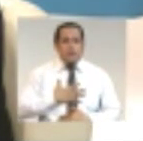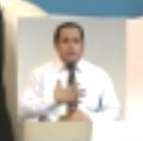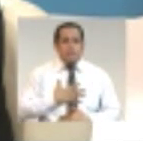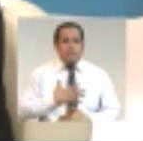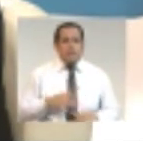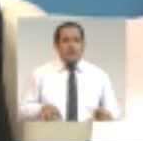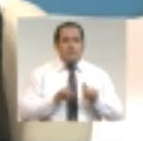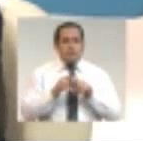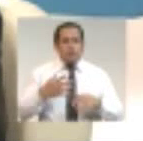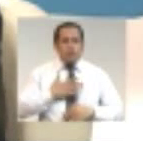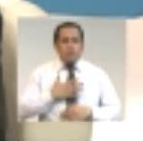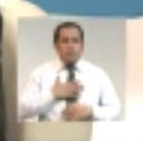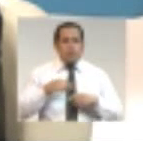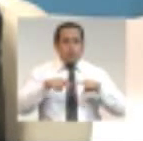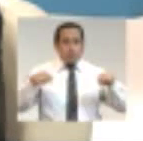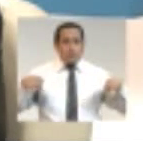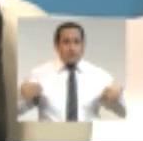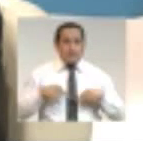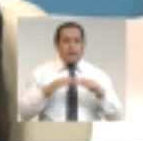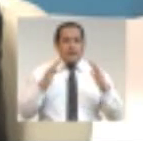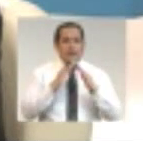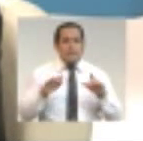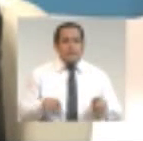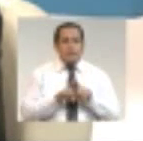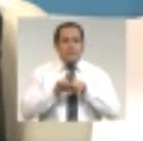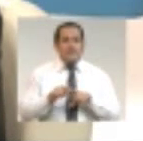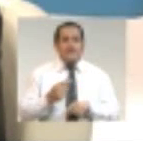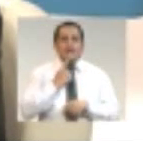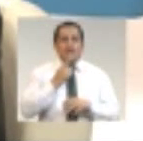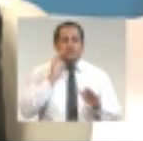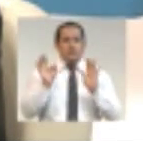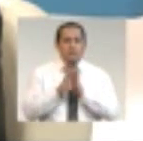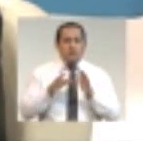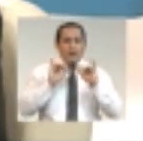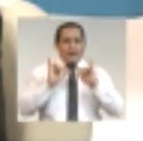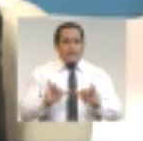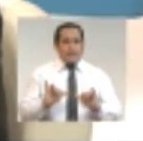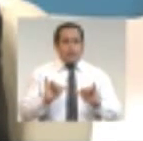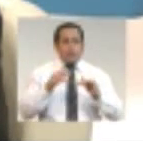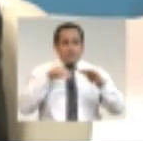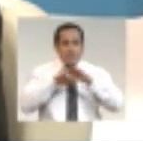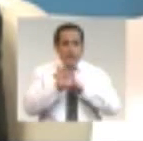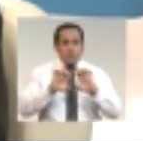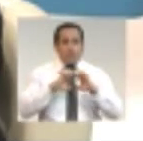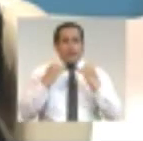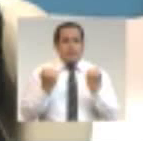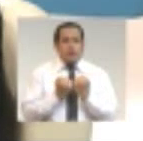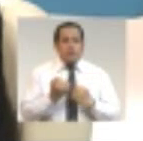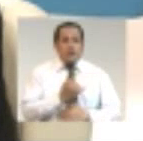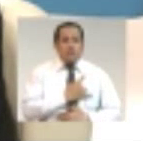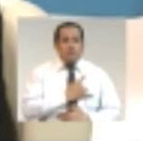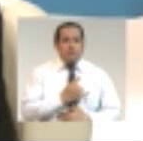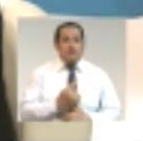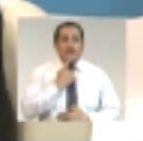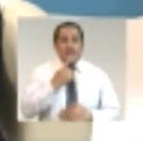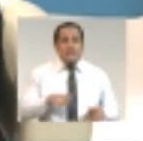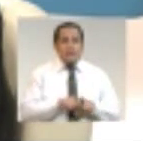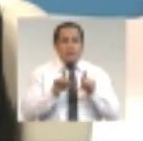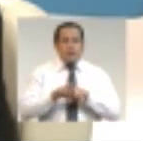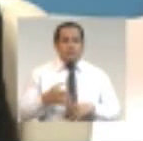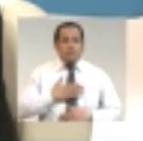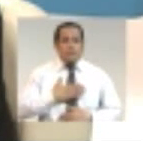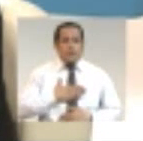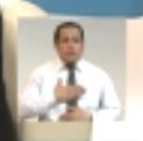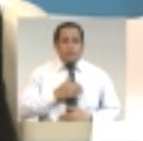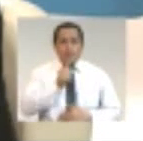propiedad. Claro. Porque los palcos suites, si bien es cierto, están, digamos, instalados, ubicados dentro del Estadio Monumental, que también